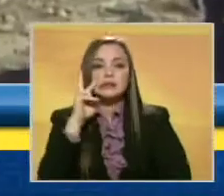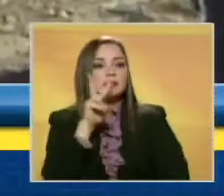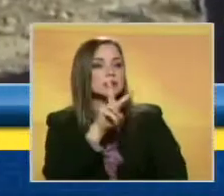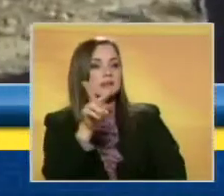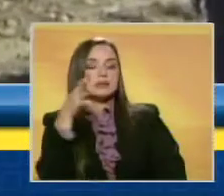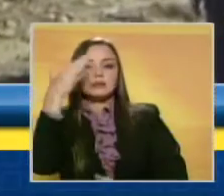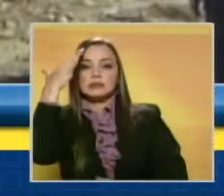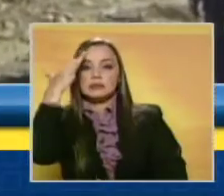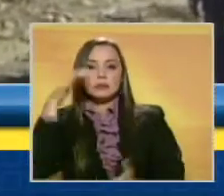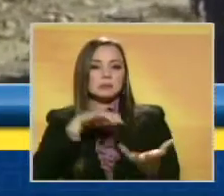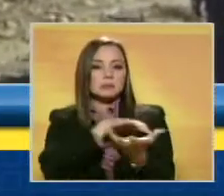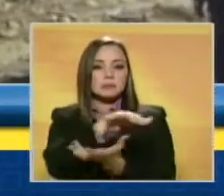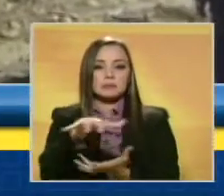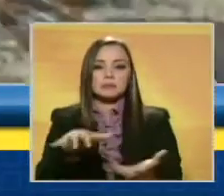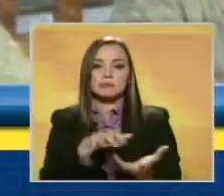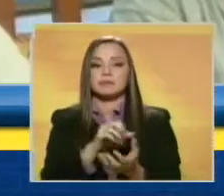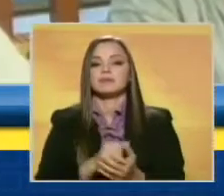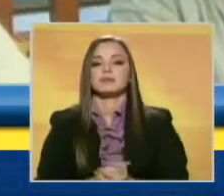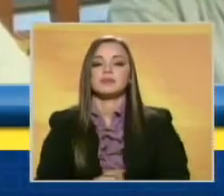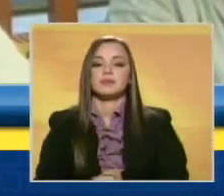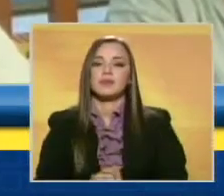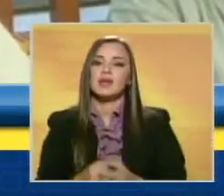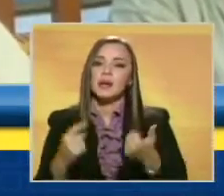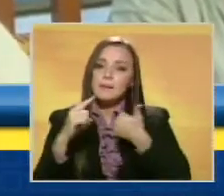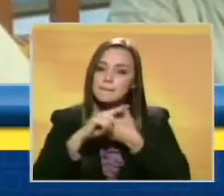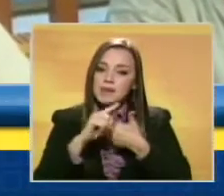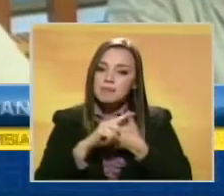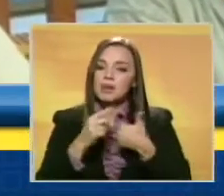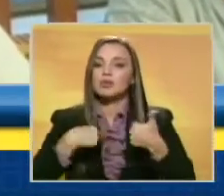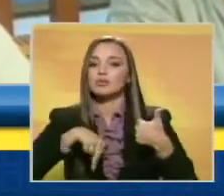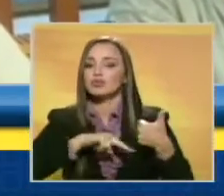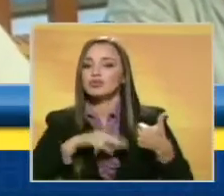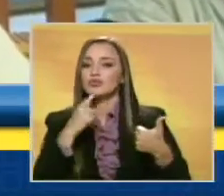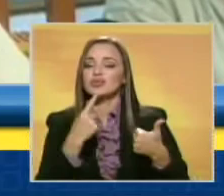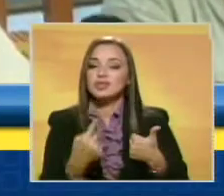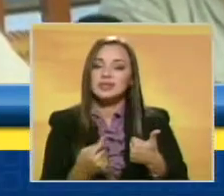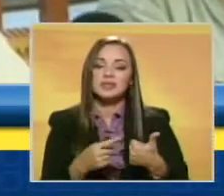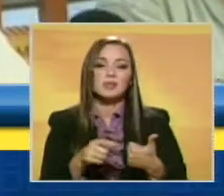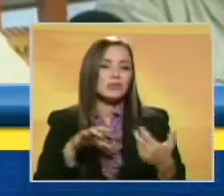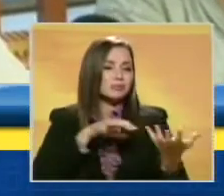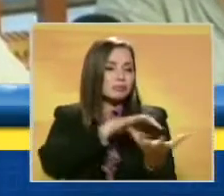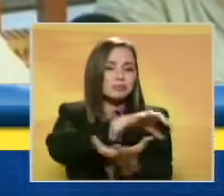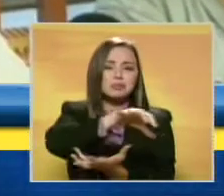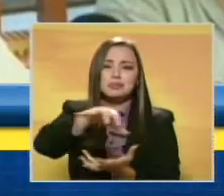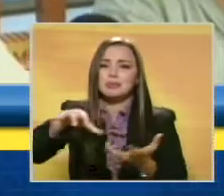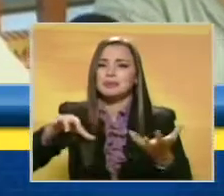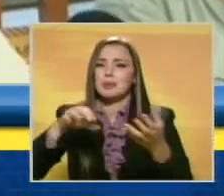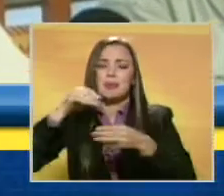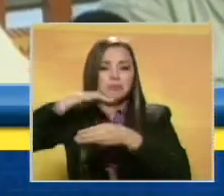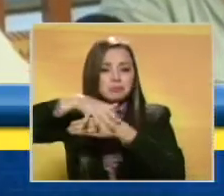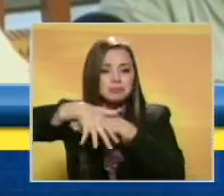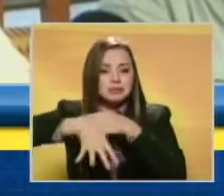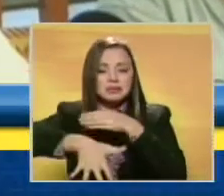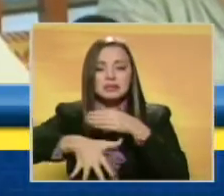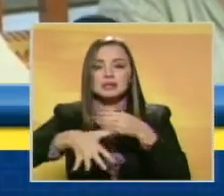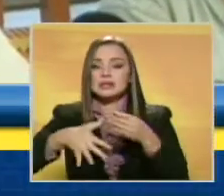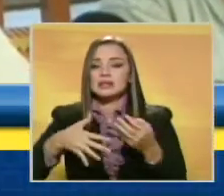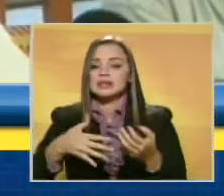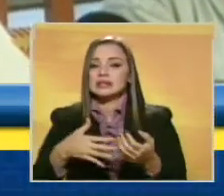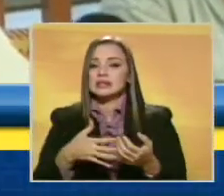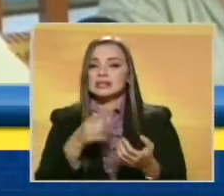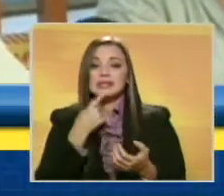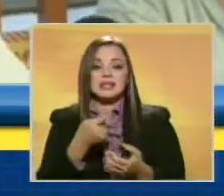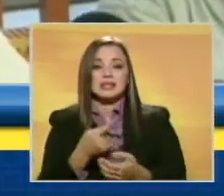pública. Lo primero fue declarar la calamidad pública para poder tener la